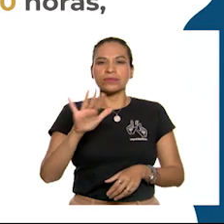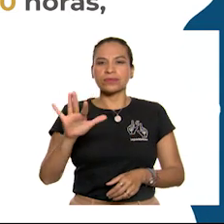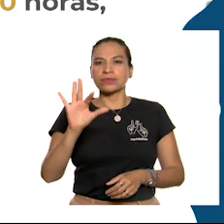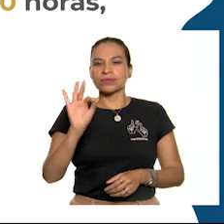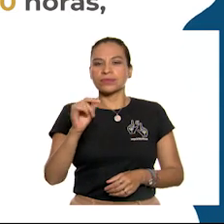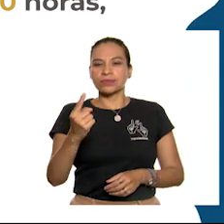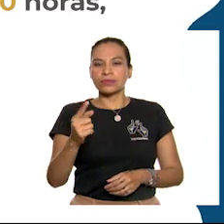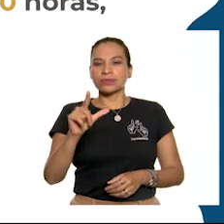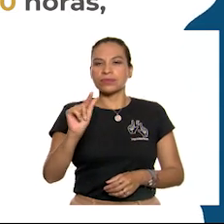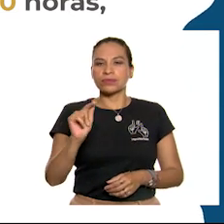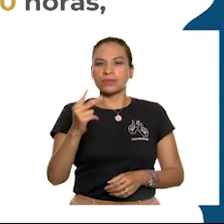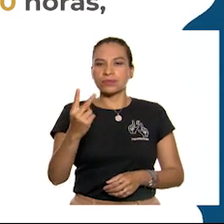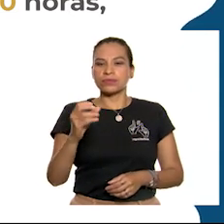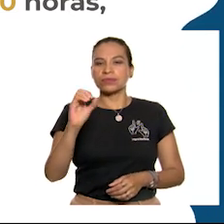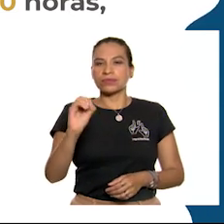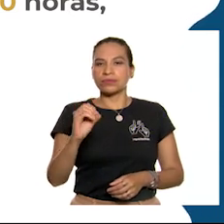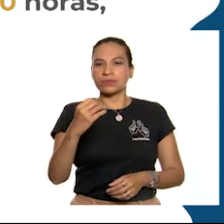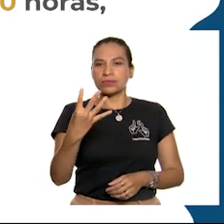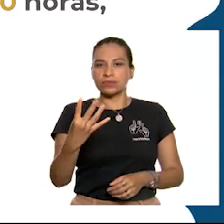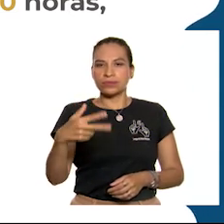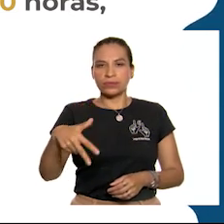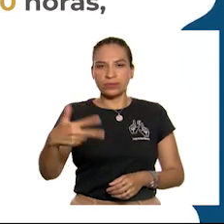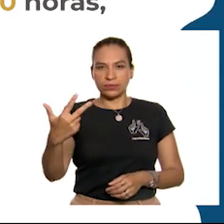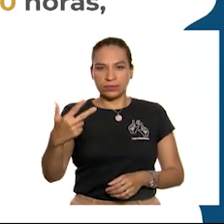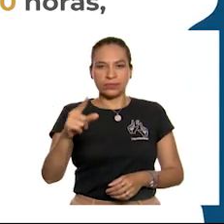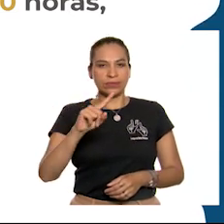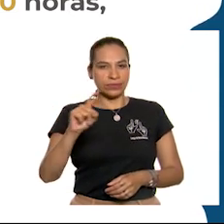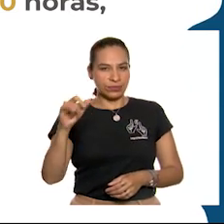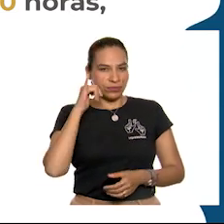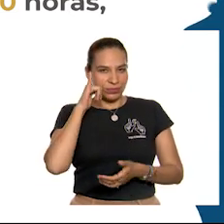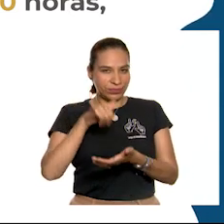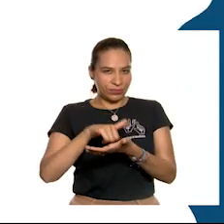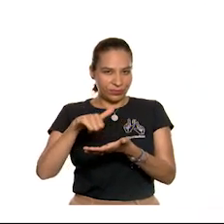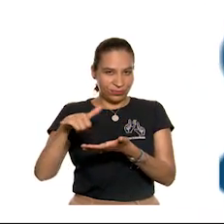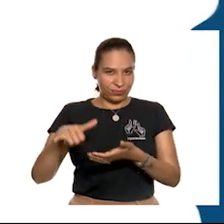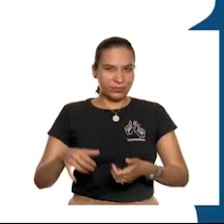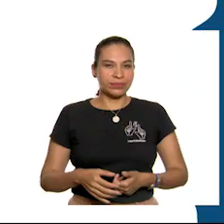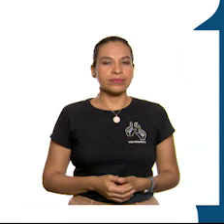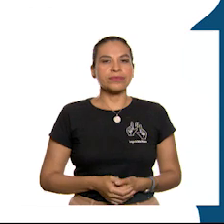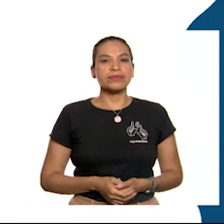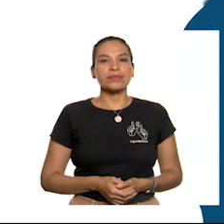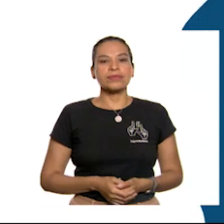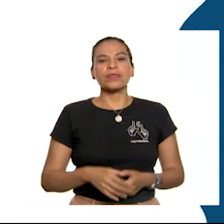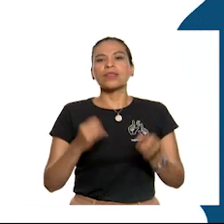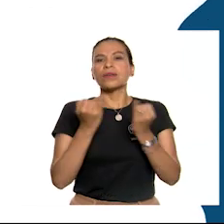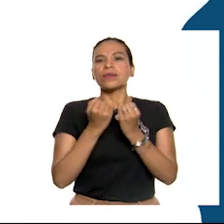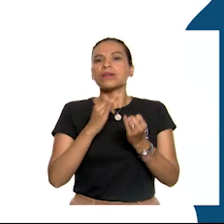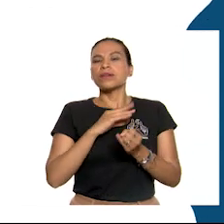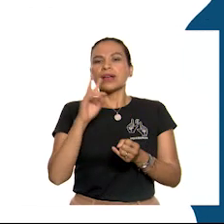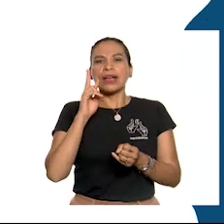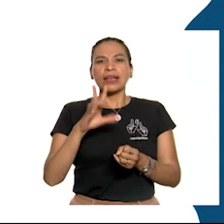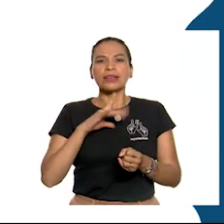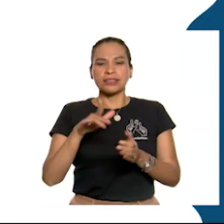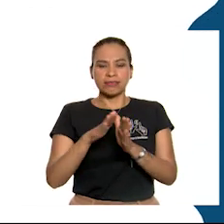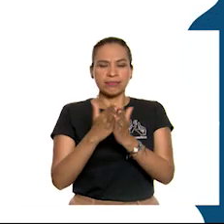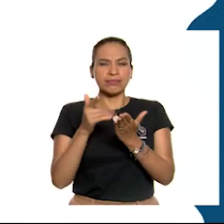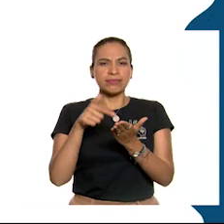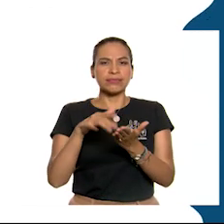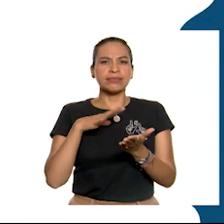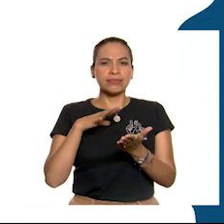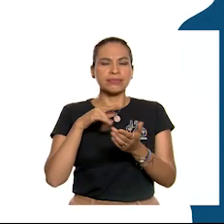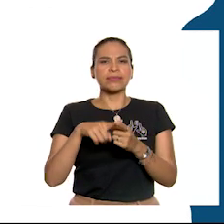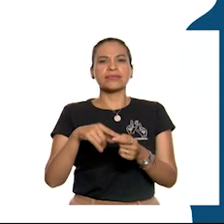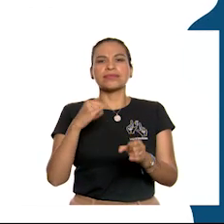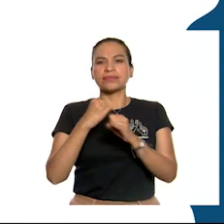55 41 72 04 13 con 100 líneas. También puedes encontrar los libros de texto en la